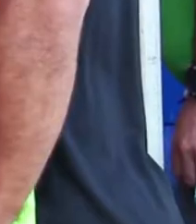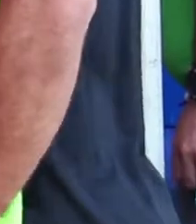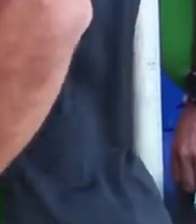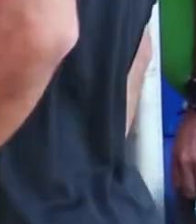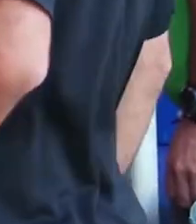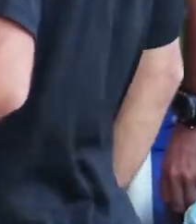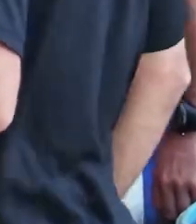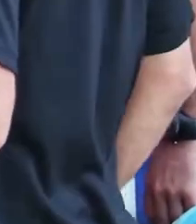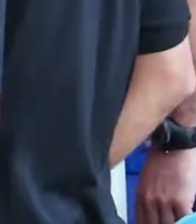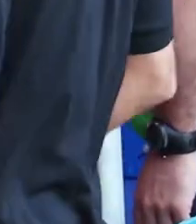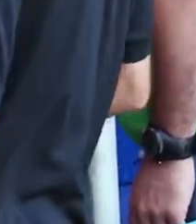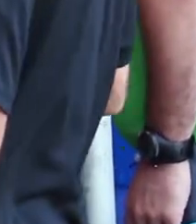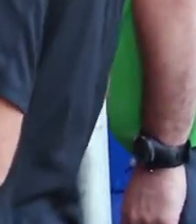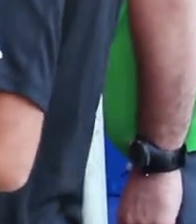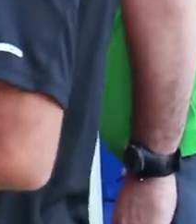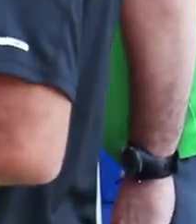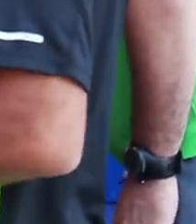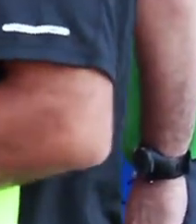pesaban.